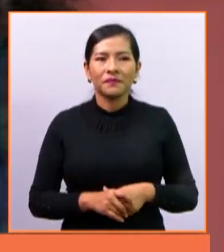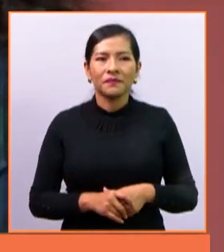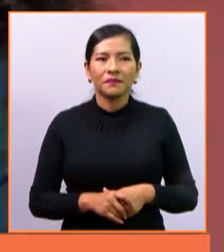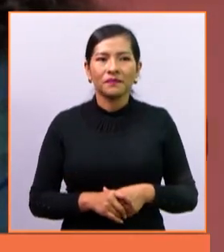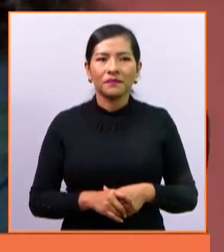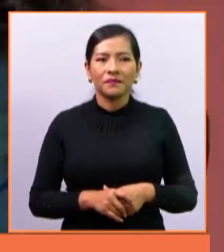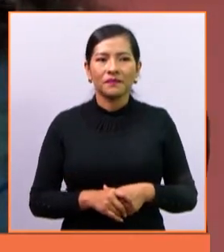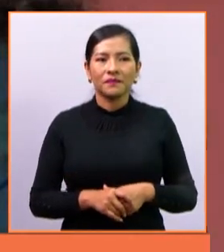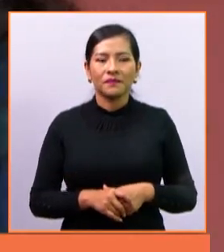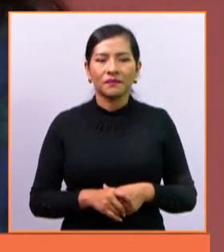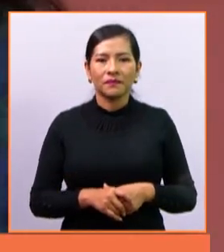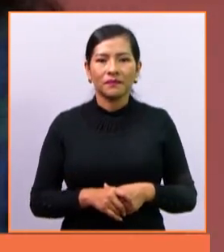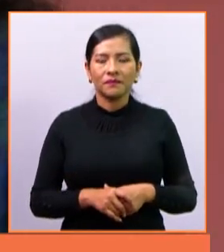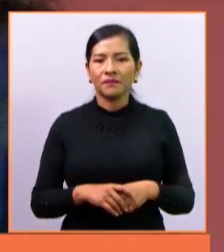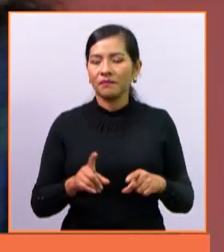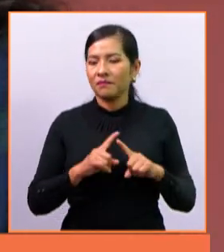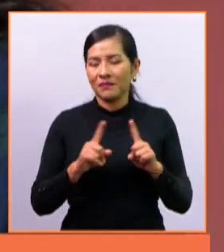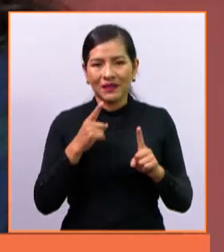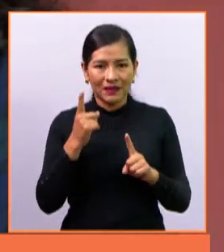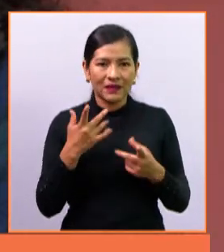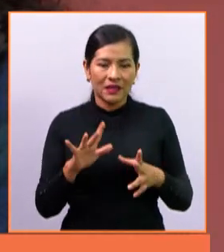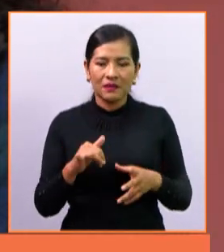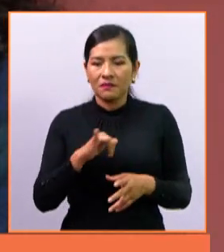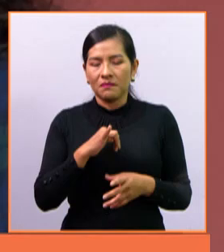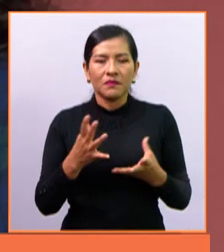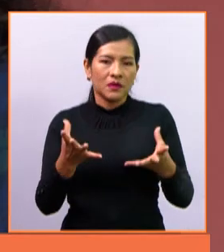Sí, sí. Yeah. Pero yo me gusta